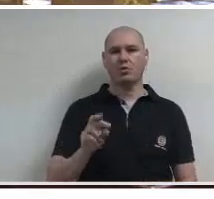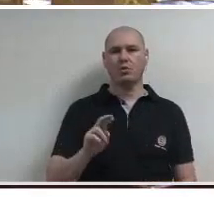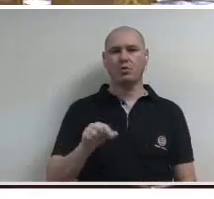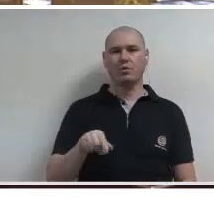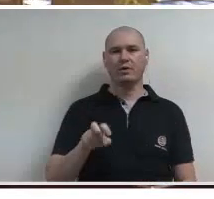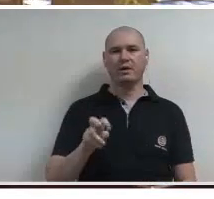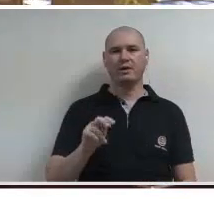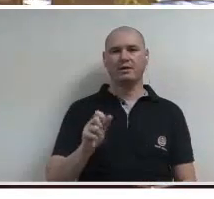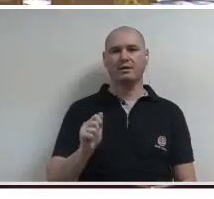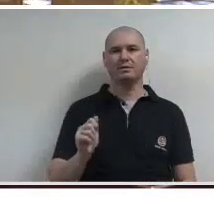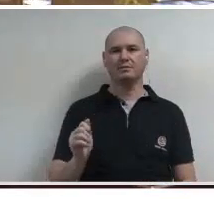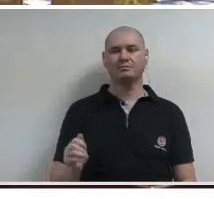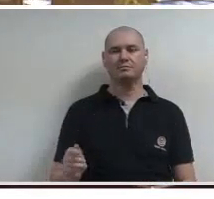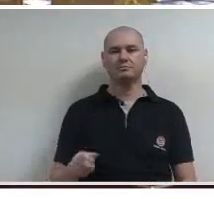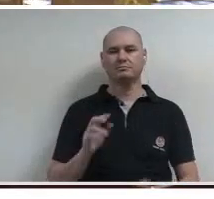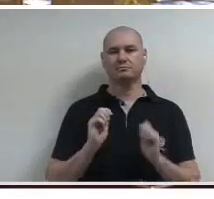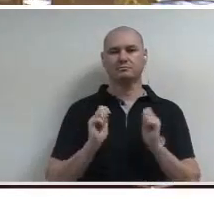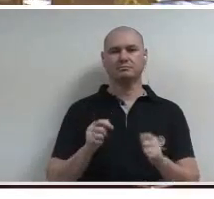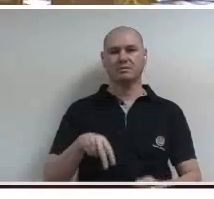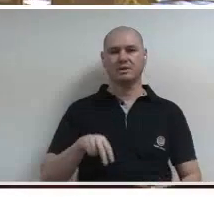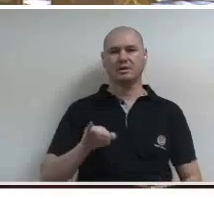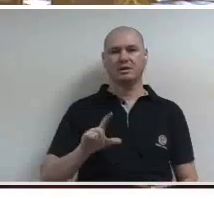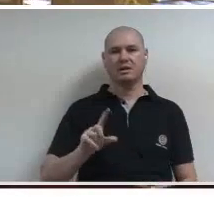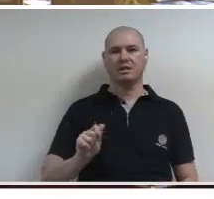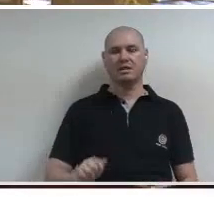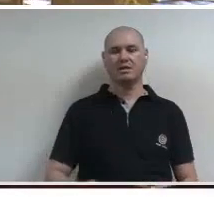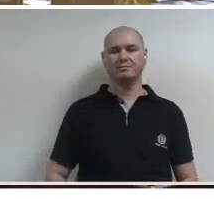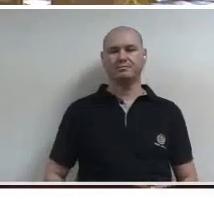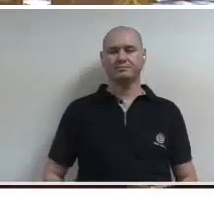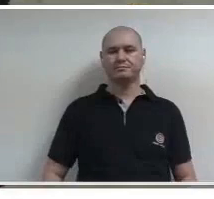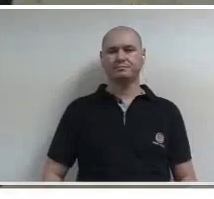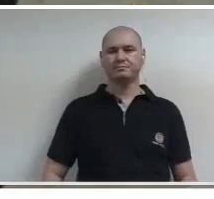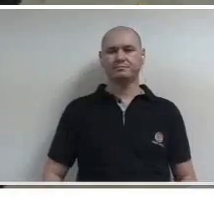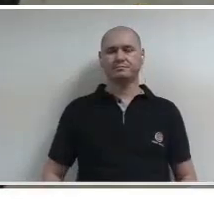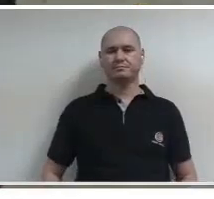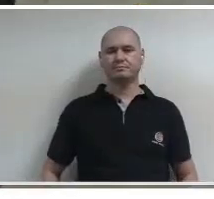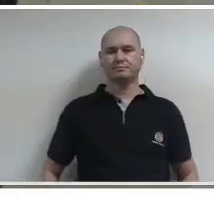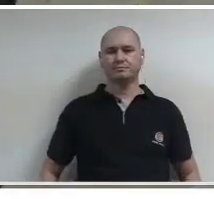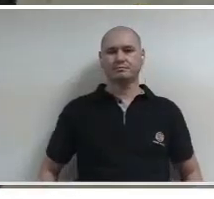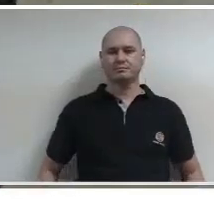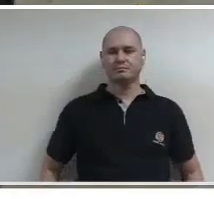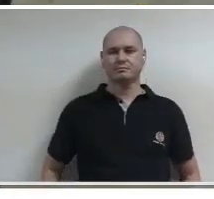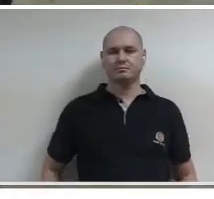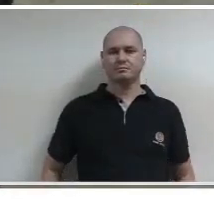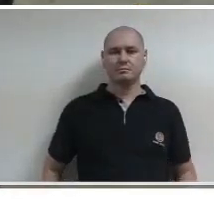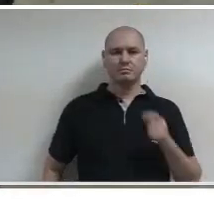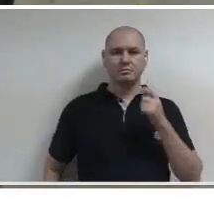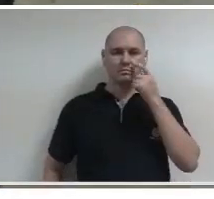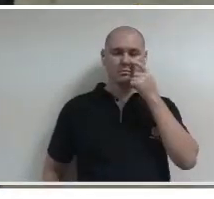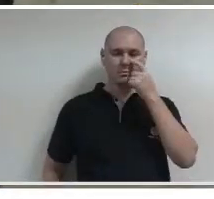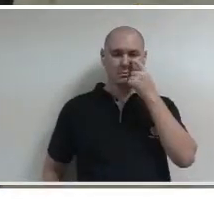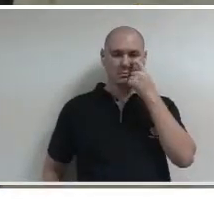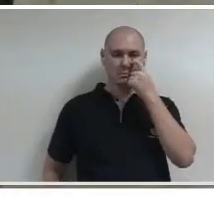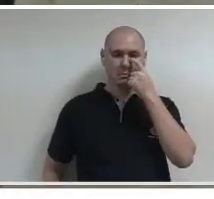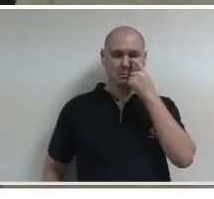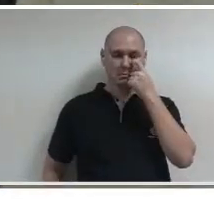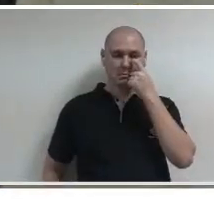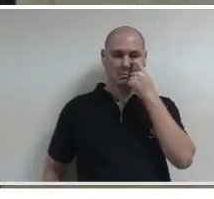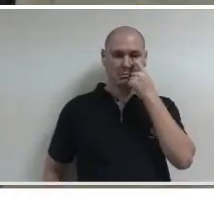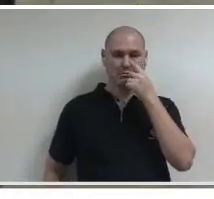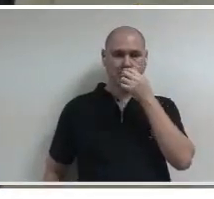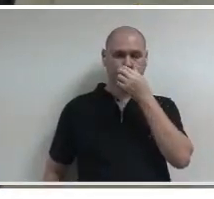a Oñemone Hija, Nilda Agüero Romero, o yo confirmo a Tendape, a Torquetape.